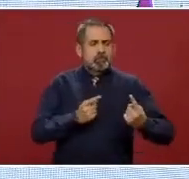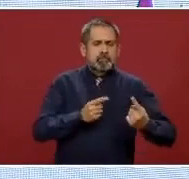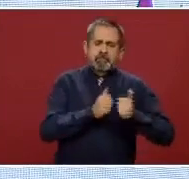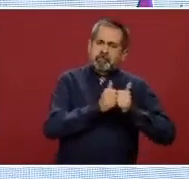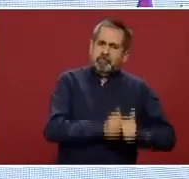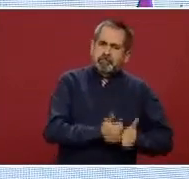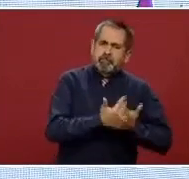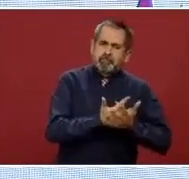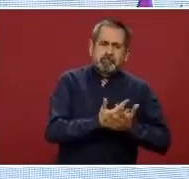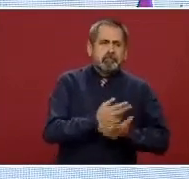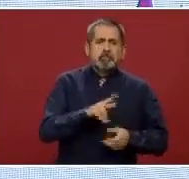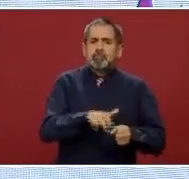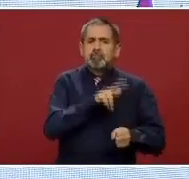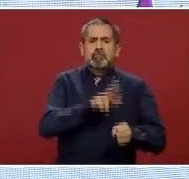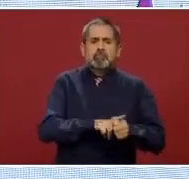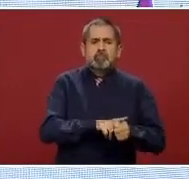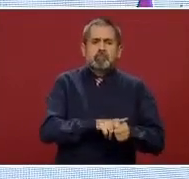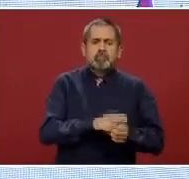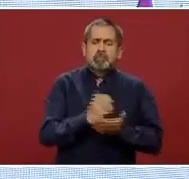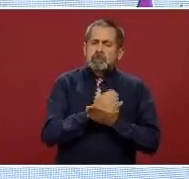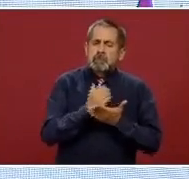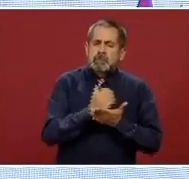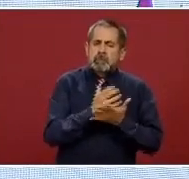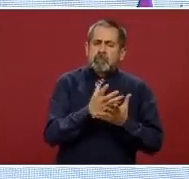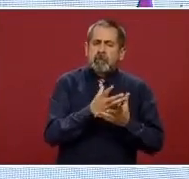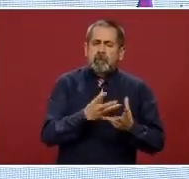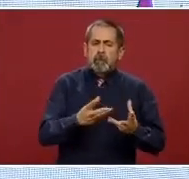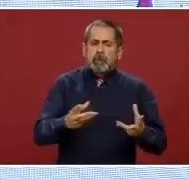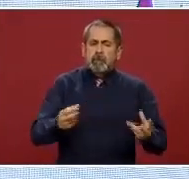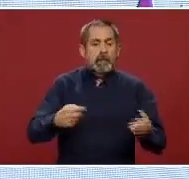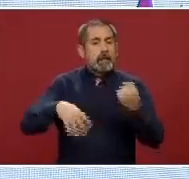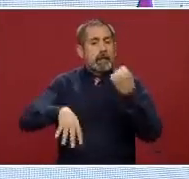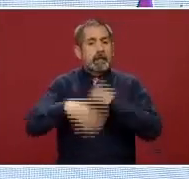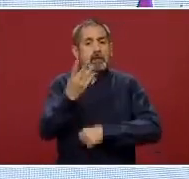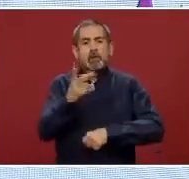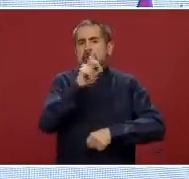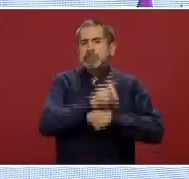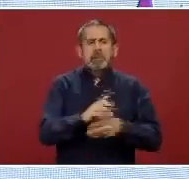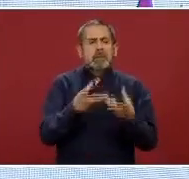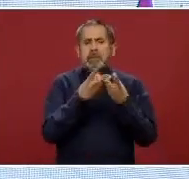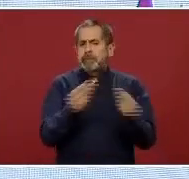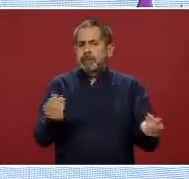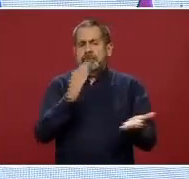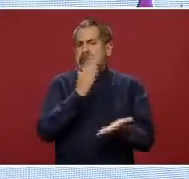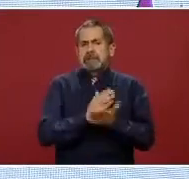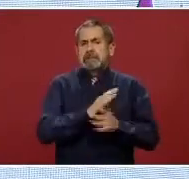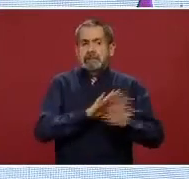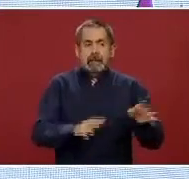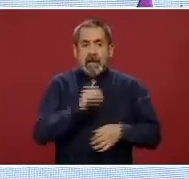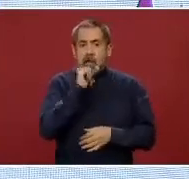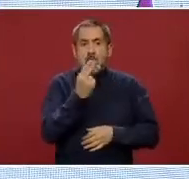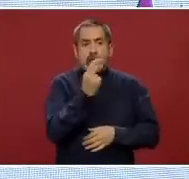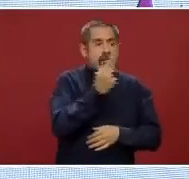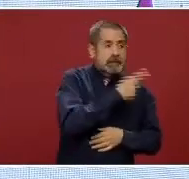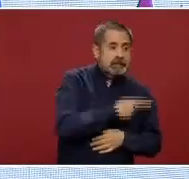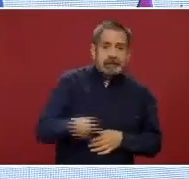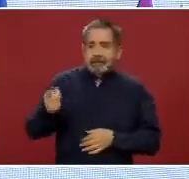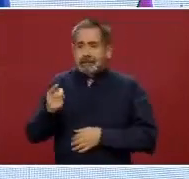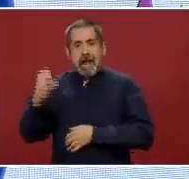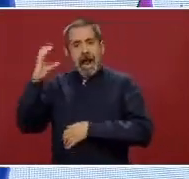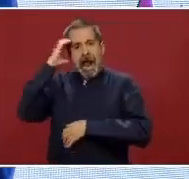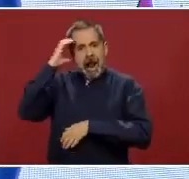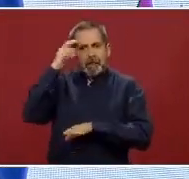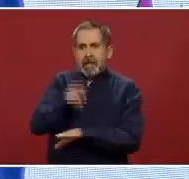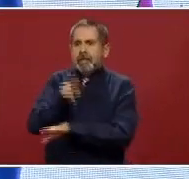de manera natural en un plazo de 14 días, pero además usted no va a ocupar la cama que